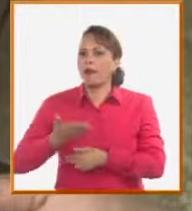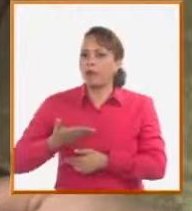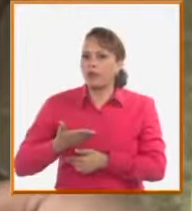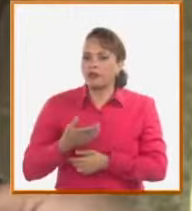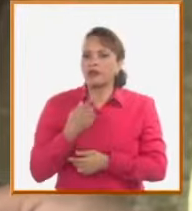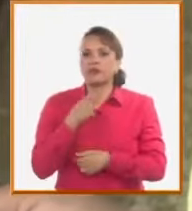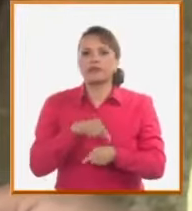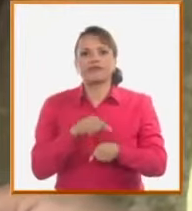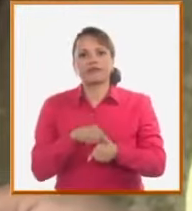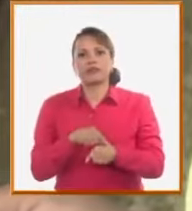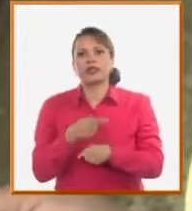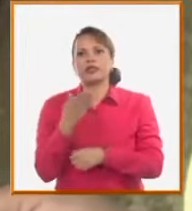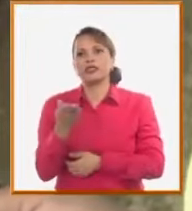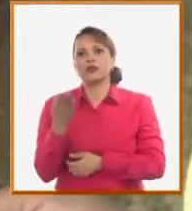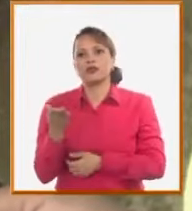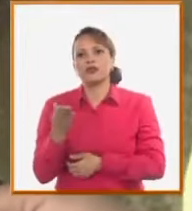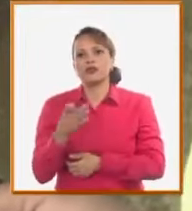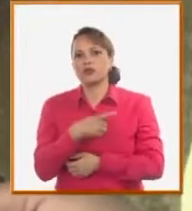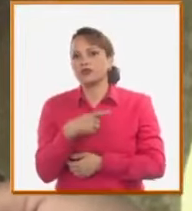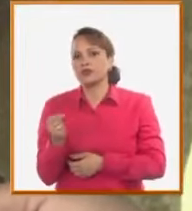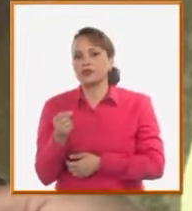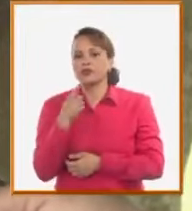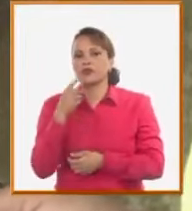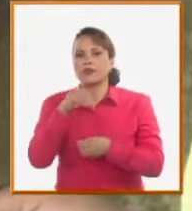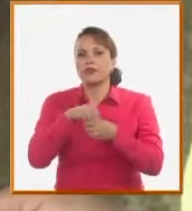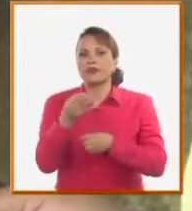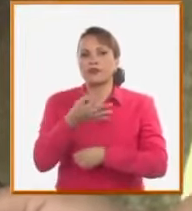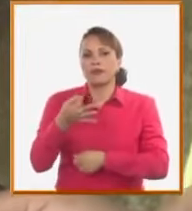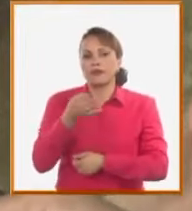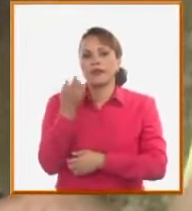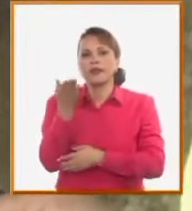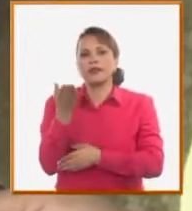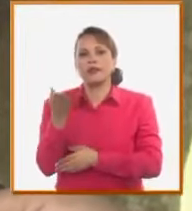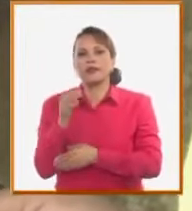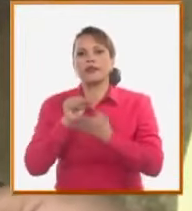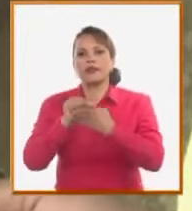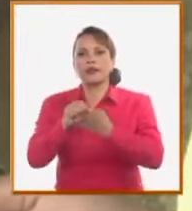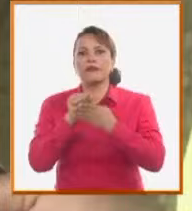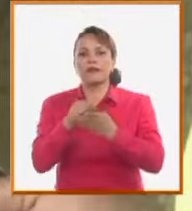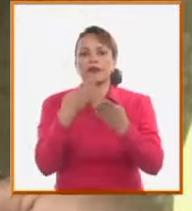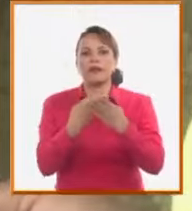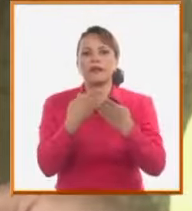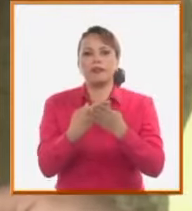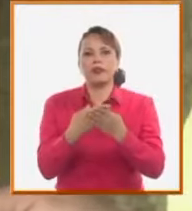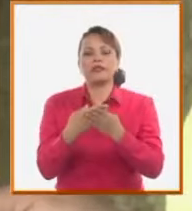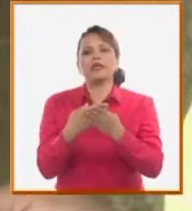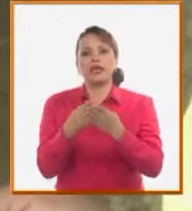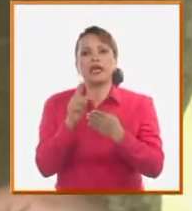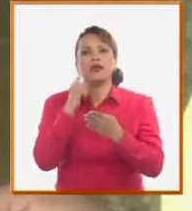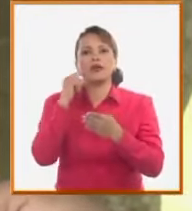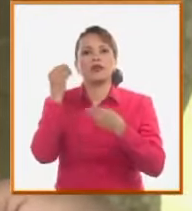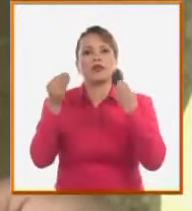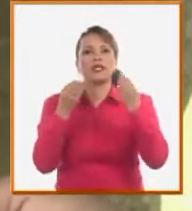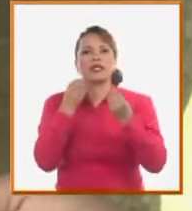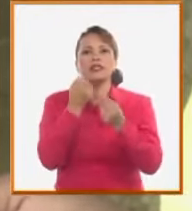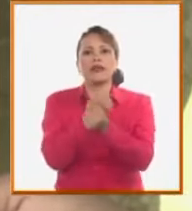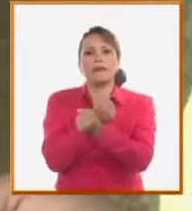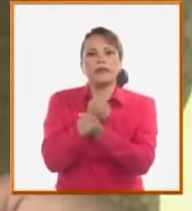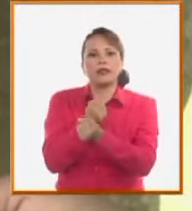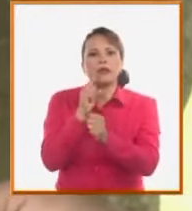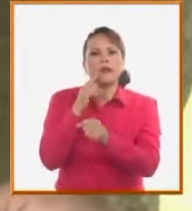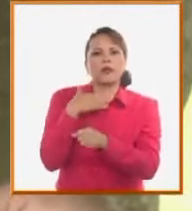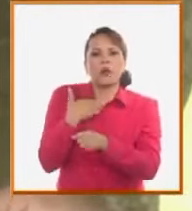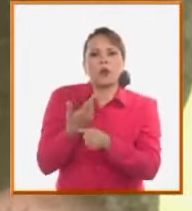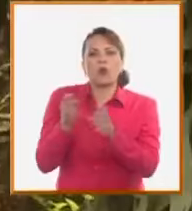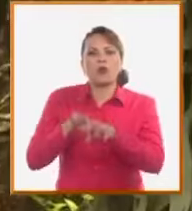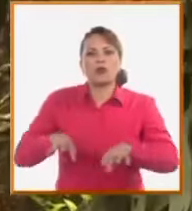se hacen las solicitudes rápidamente en los municipios, se les solicitan los servicios a entidades terceros, que son los que nos hacen los análisis de riesgo para ver en qué